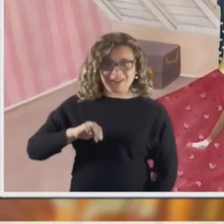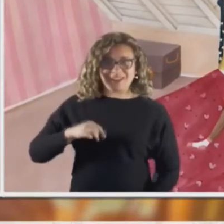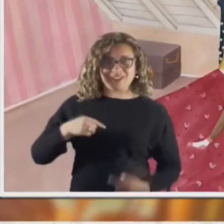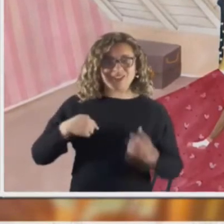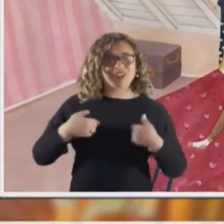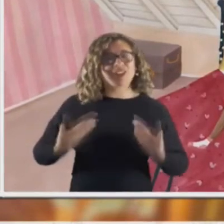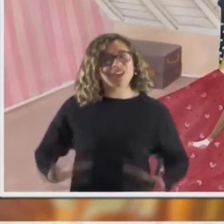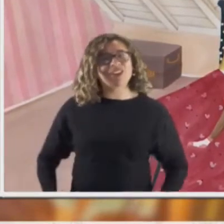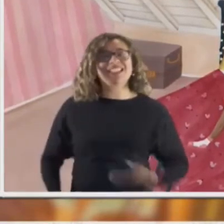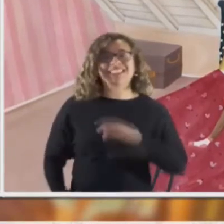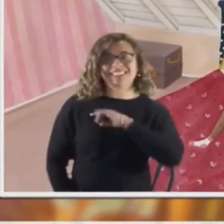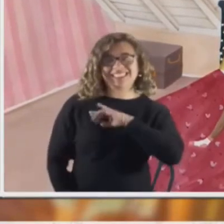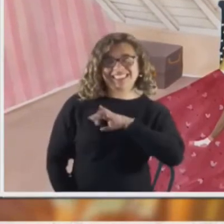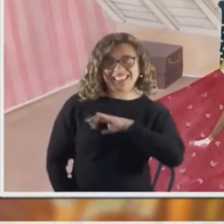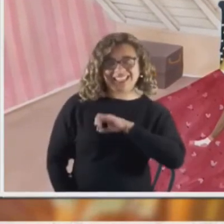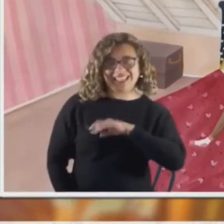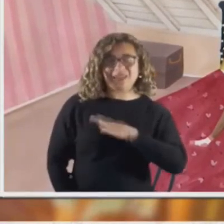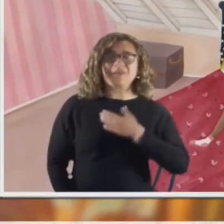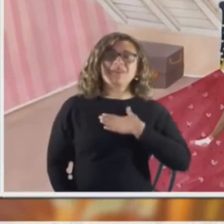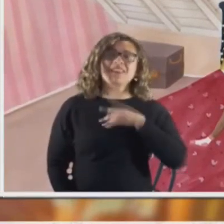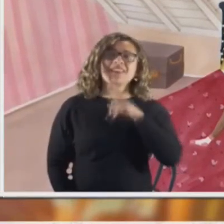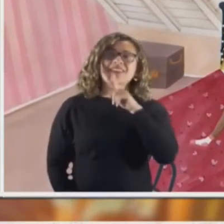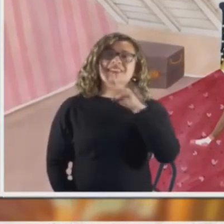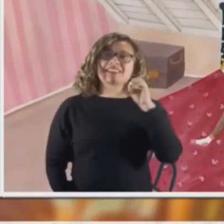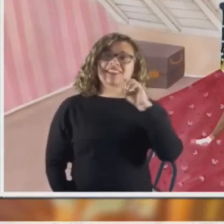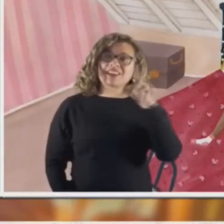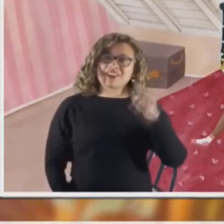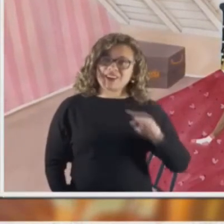no, era como, hoy no, este caballero no, por favor, me voy a quedar dormida.